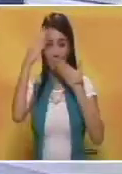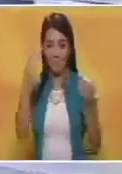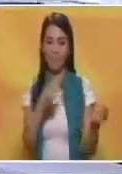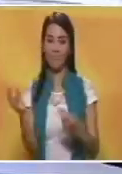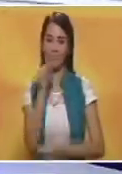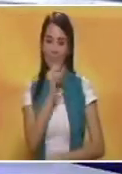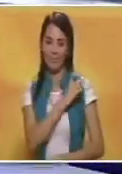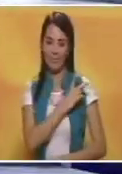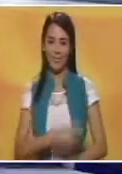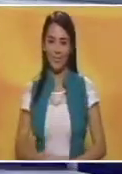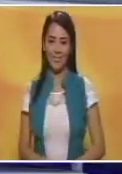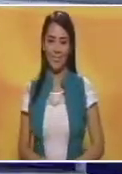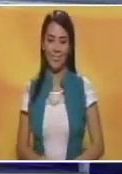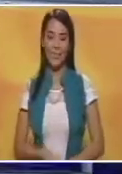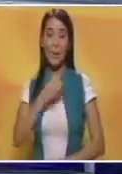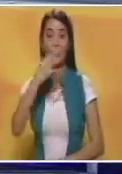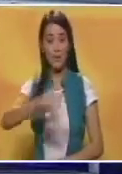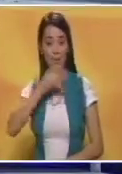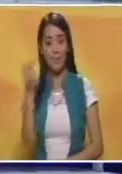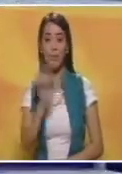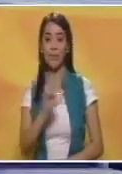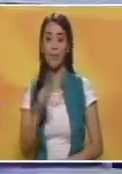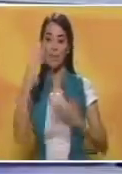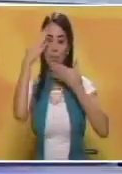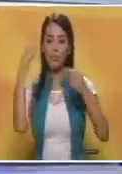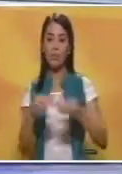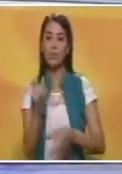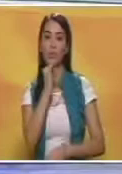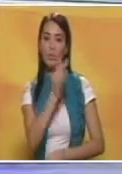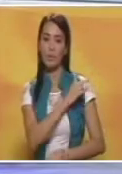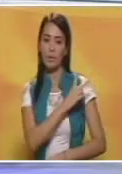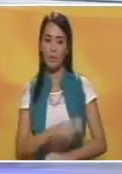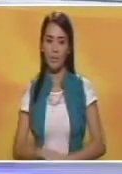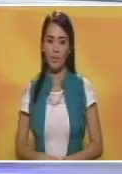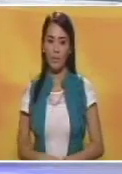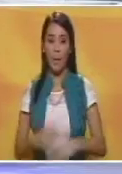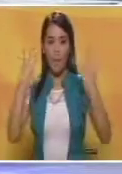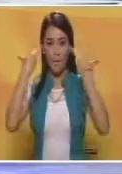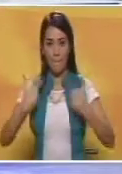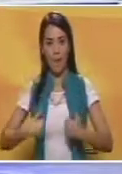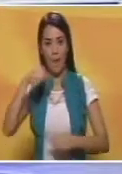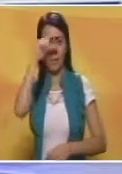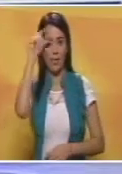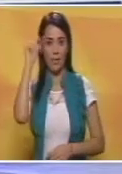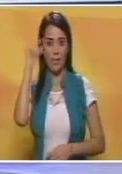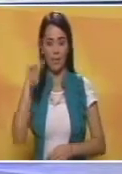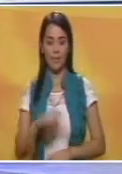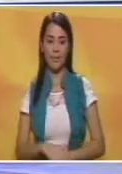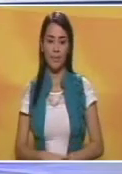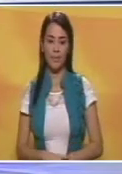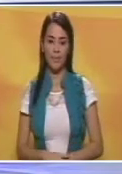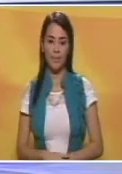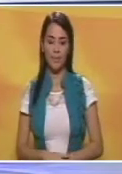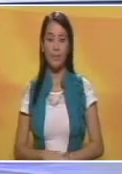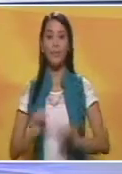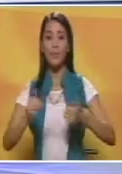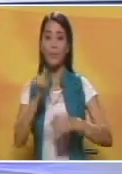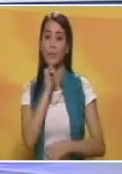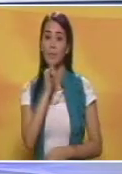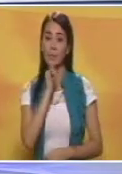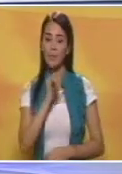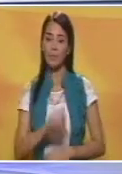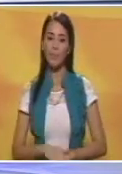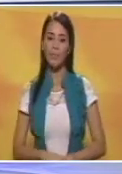meridiana de su noticiero venevisión muy buenas tardes venezuela les saludamos en nombre del equipo de noticiero venevisión milagros zambrano y esta servidora endrina y pues